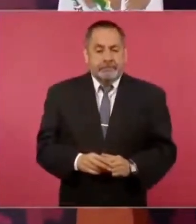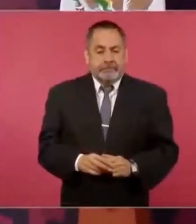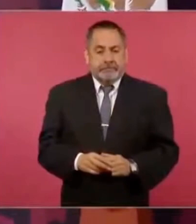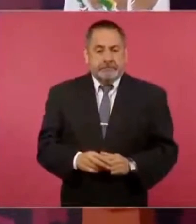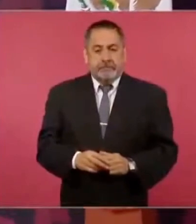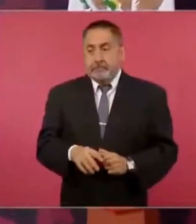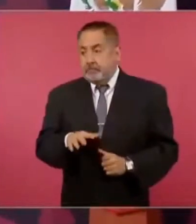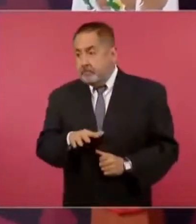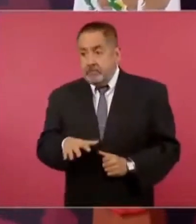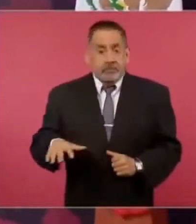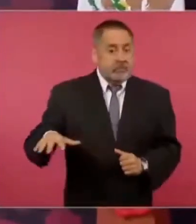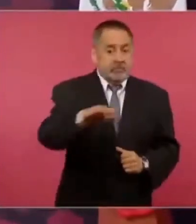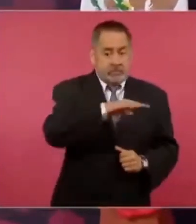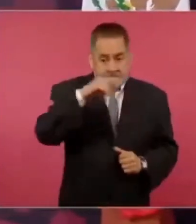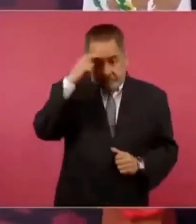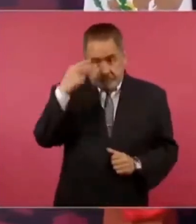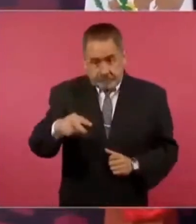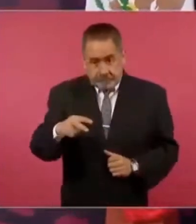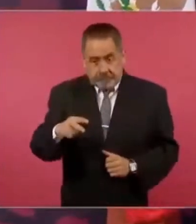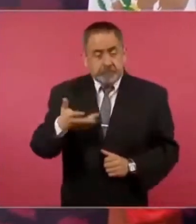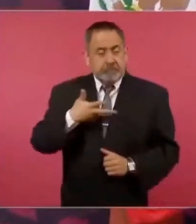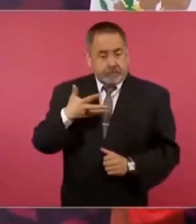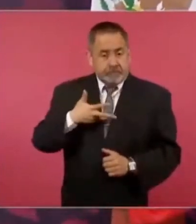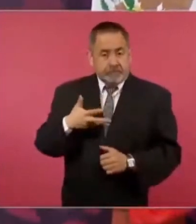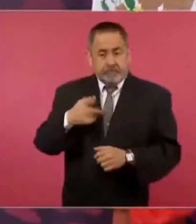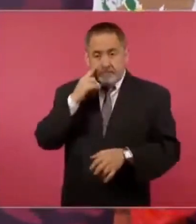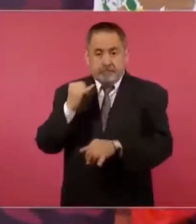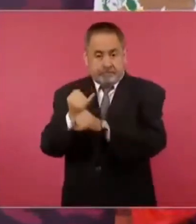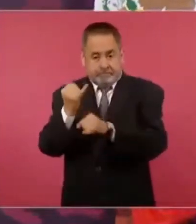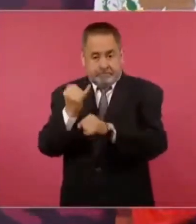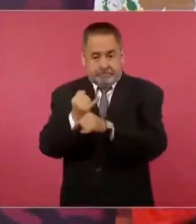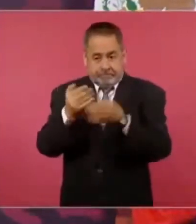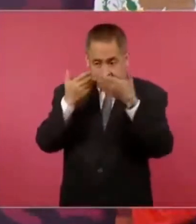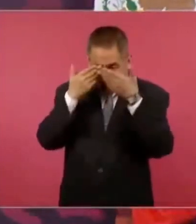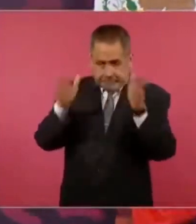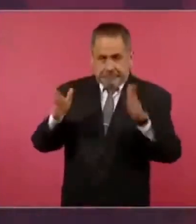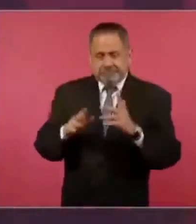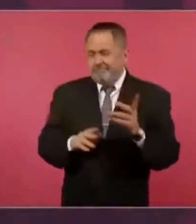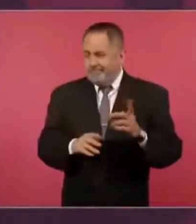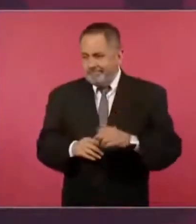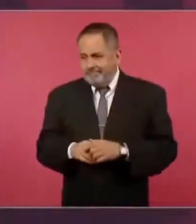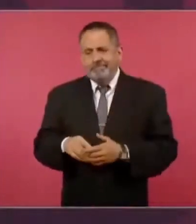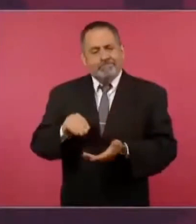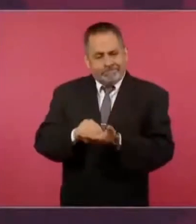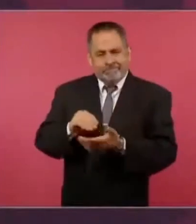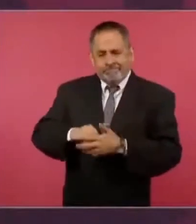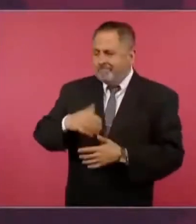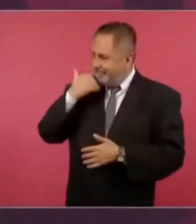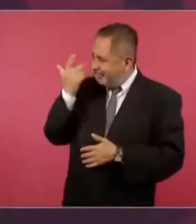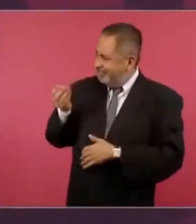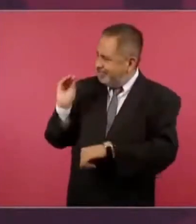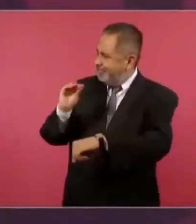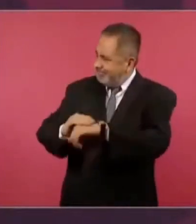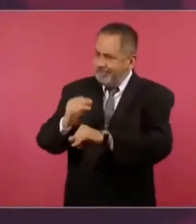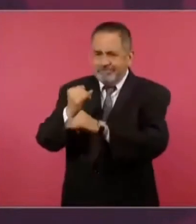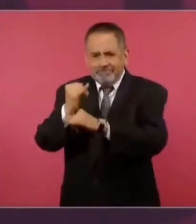todos los mexicanos tienen acceso al Internet, que es lo que estamos buscando también, porque esa es